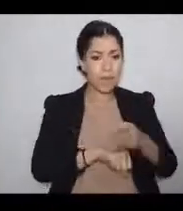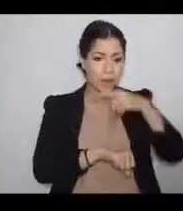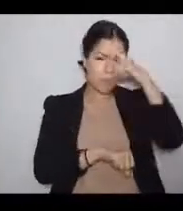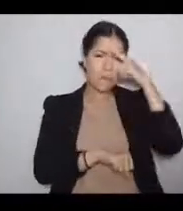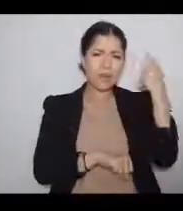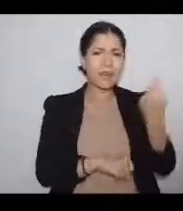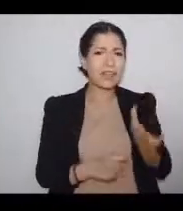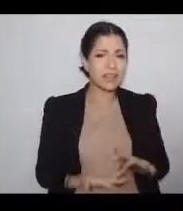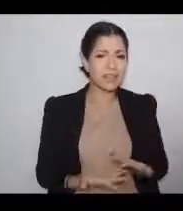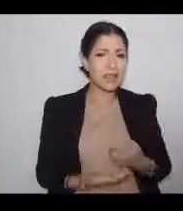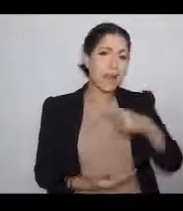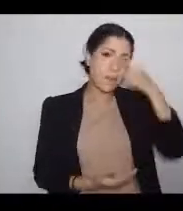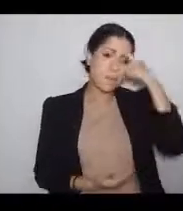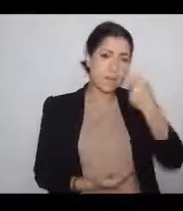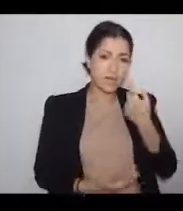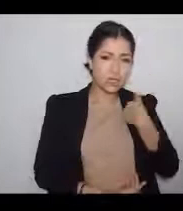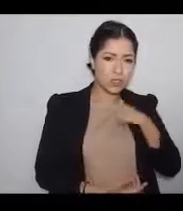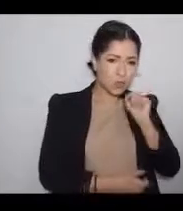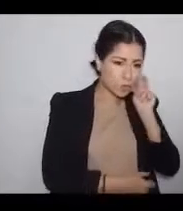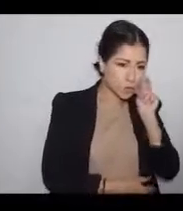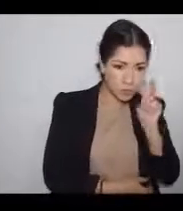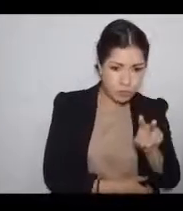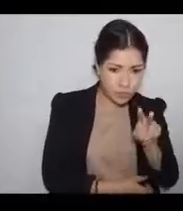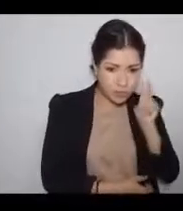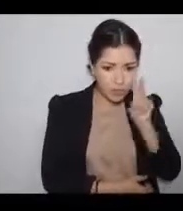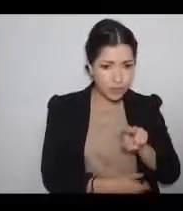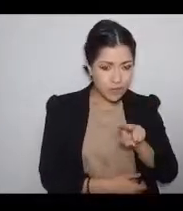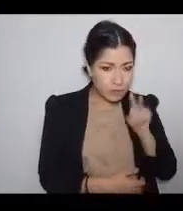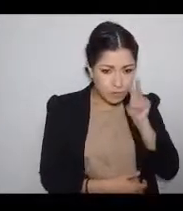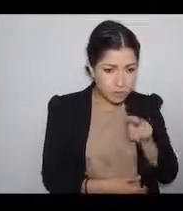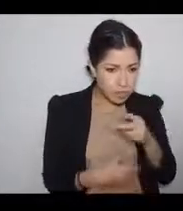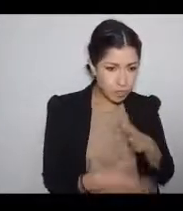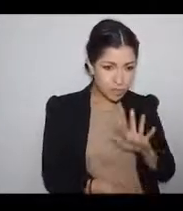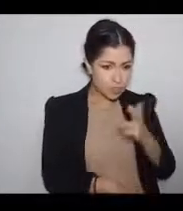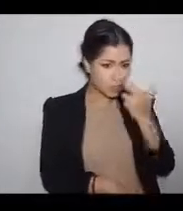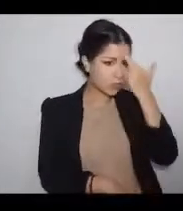atención, para que recuerdes cuánto te odia y la cagues.